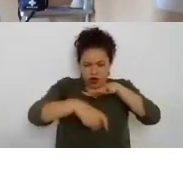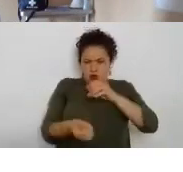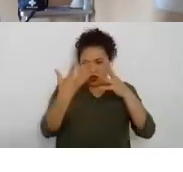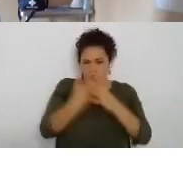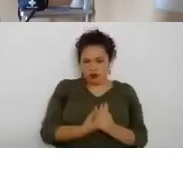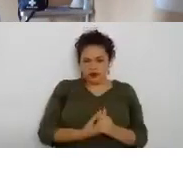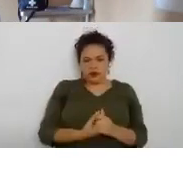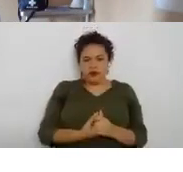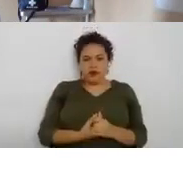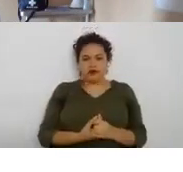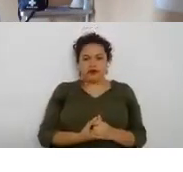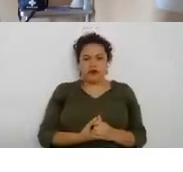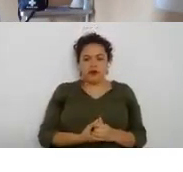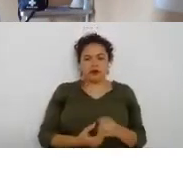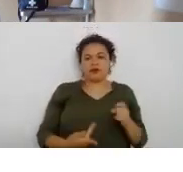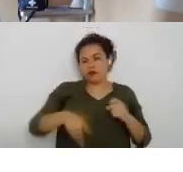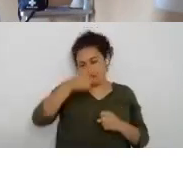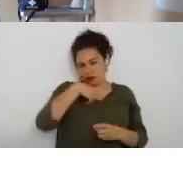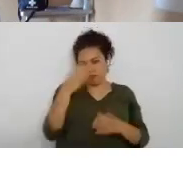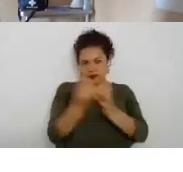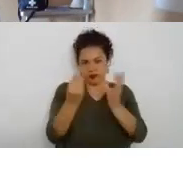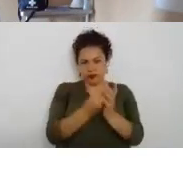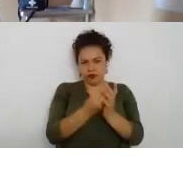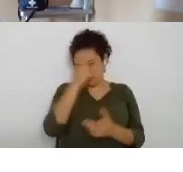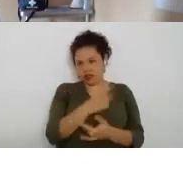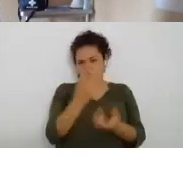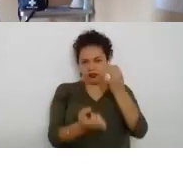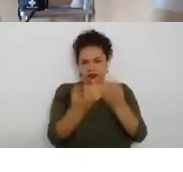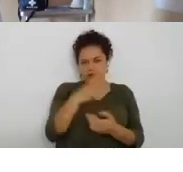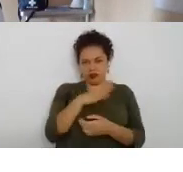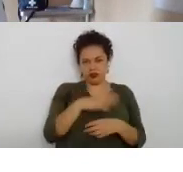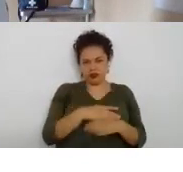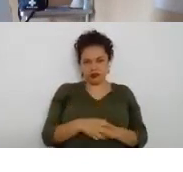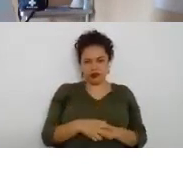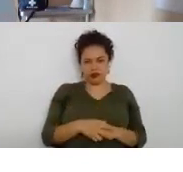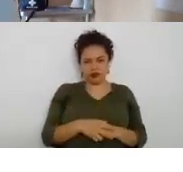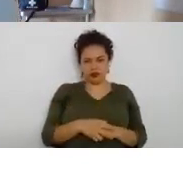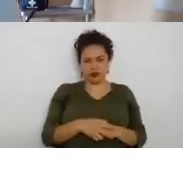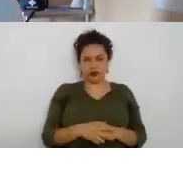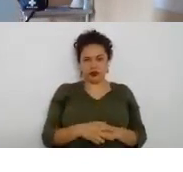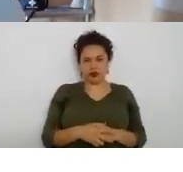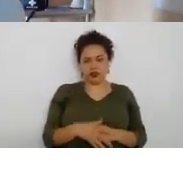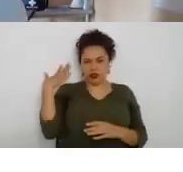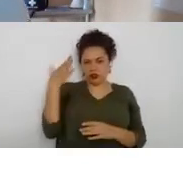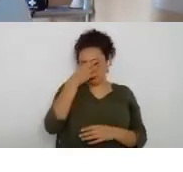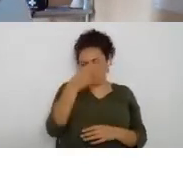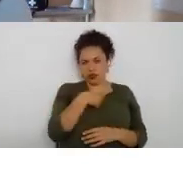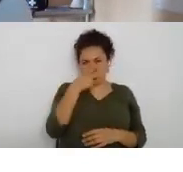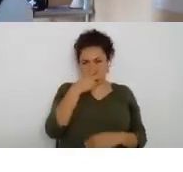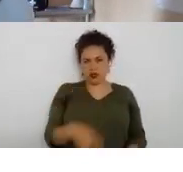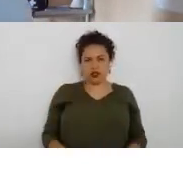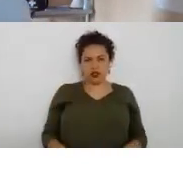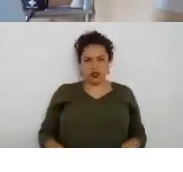Sin embargo, no es la única clasificación que tenemos para una quemadura. Como les decía hace un momento,